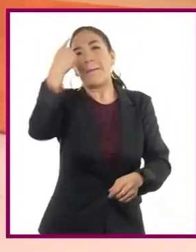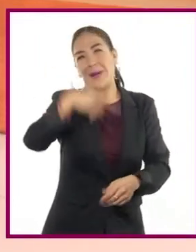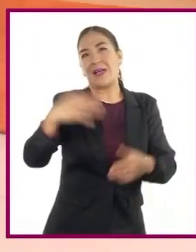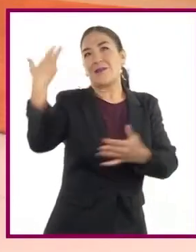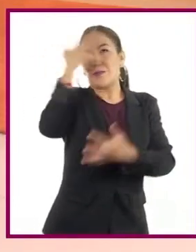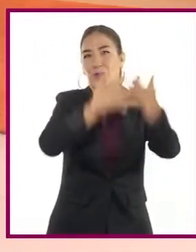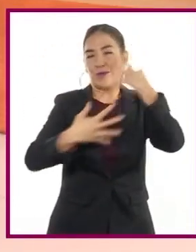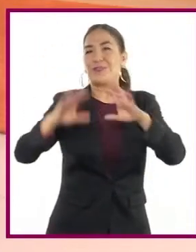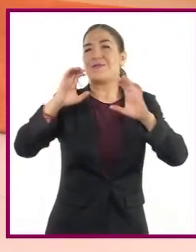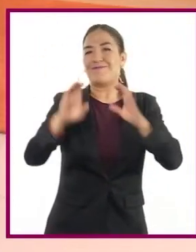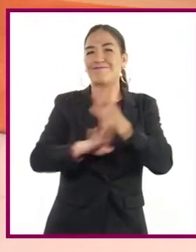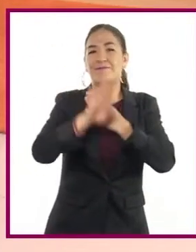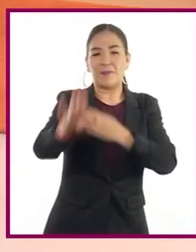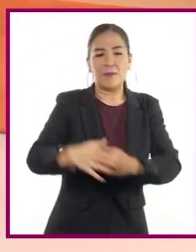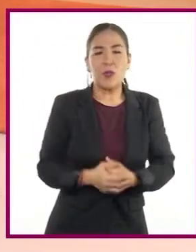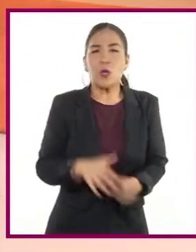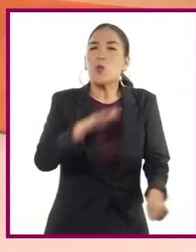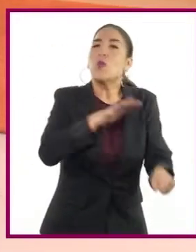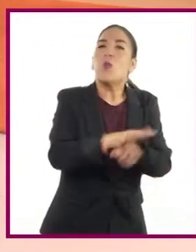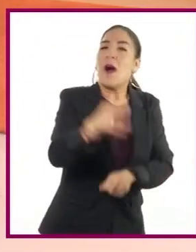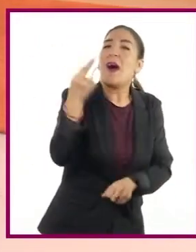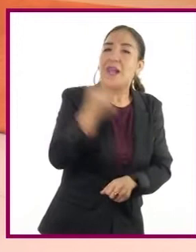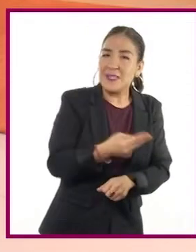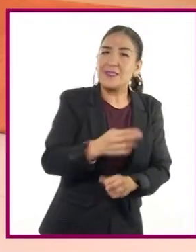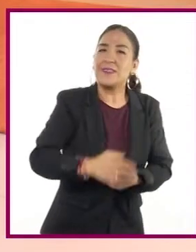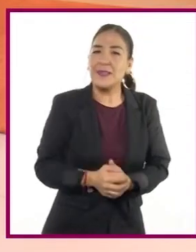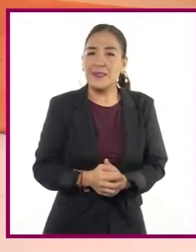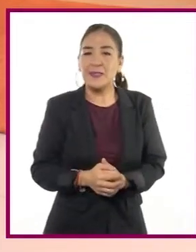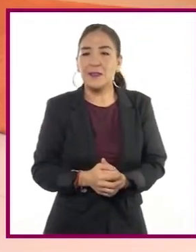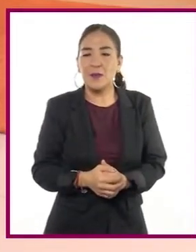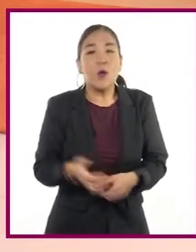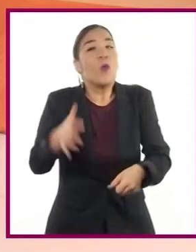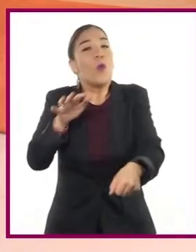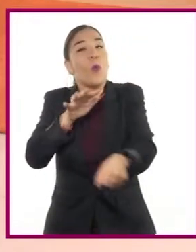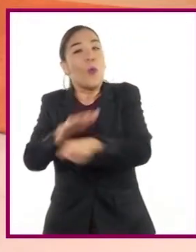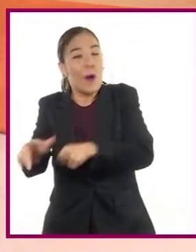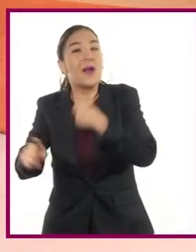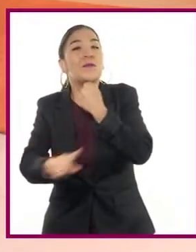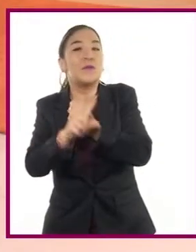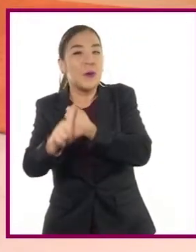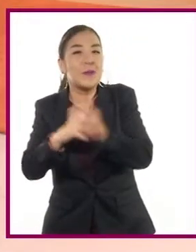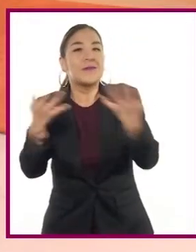confundirnos. ¿Cuál es la necesidad? ¿Y cuál es el problema?